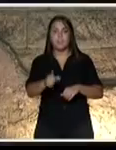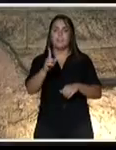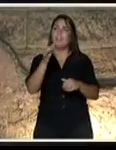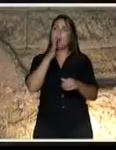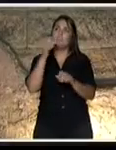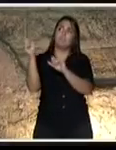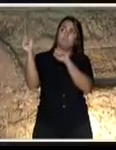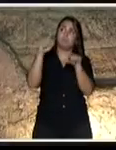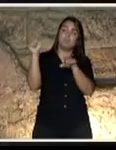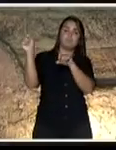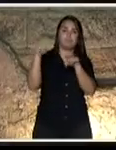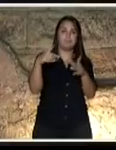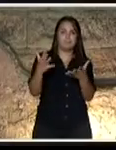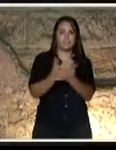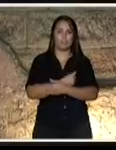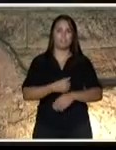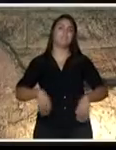podamos.